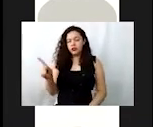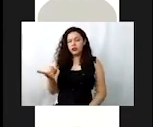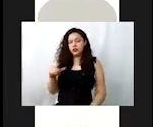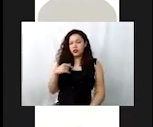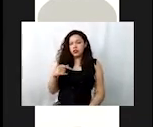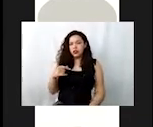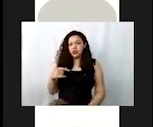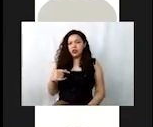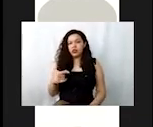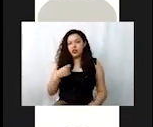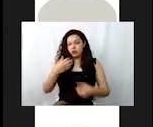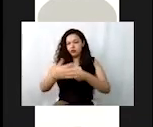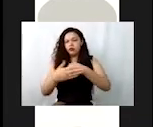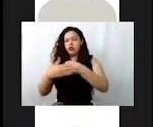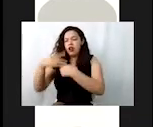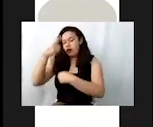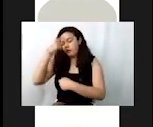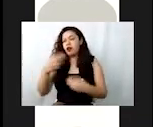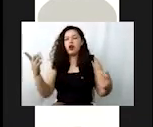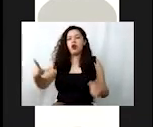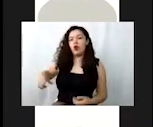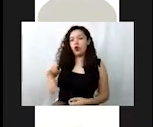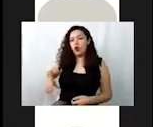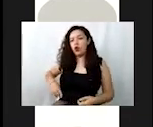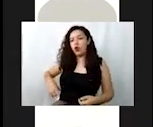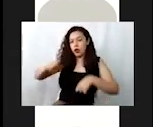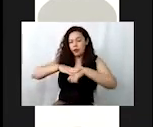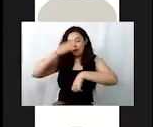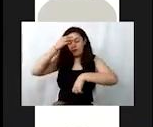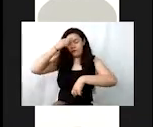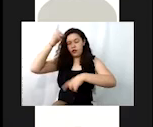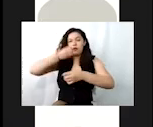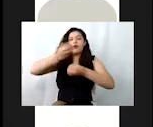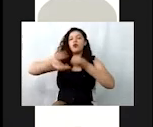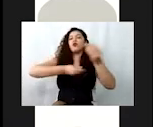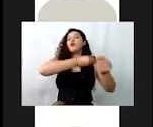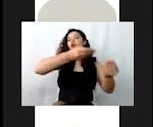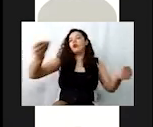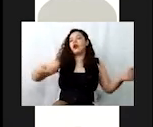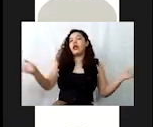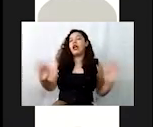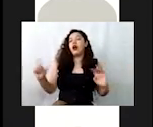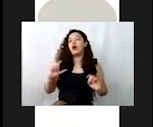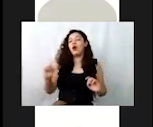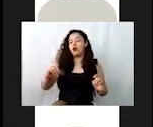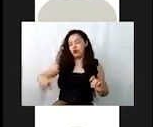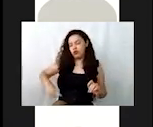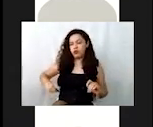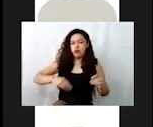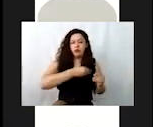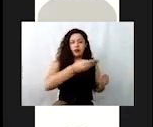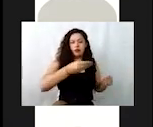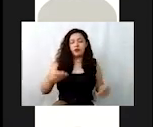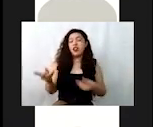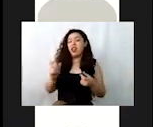estas convocatorias a que los gobiernos las faciliten. Y cuando los gobiernos las facilitan, pues algo que sí